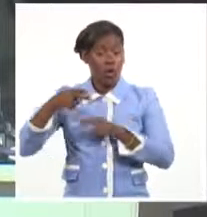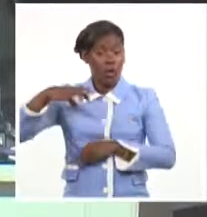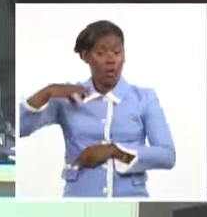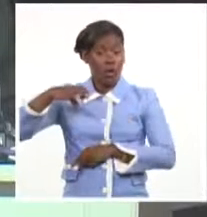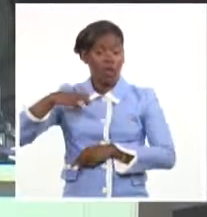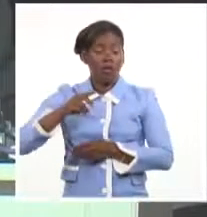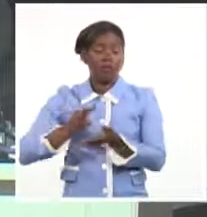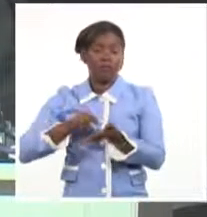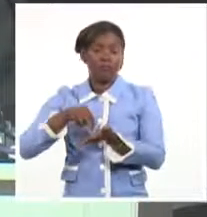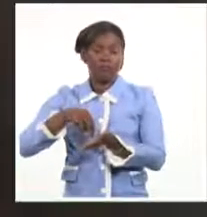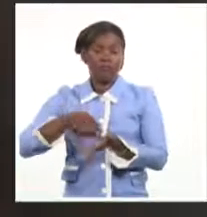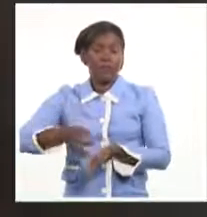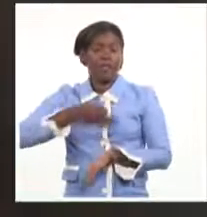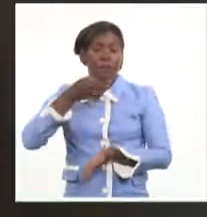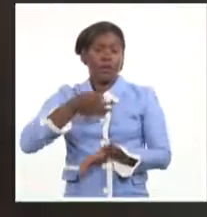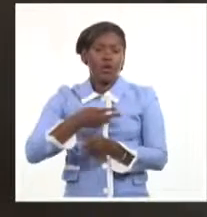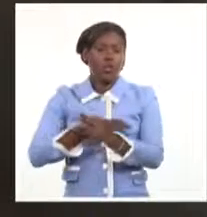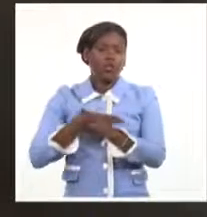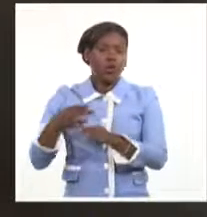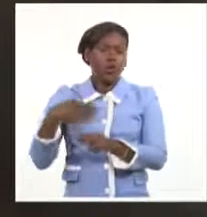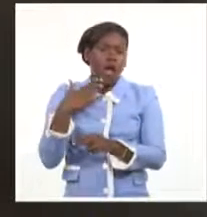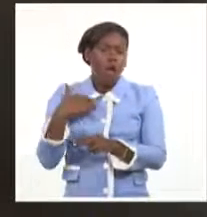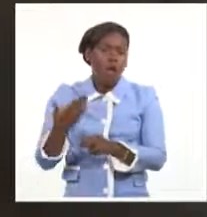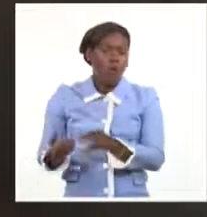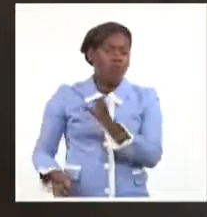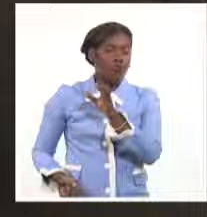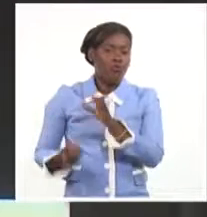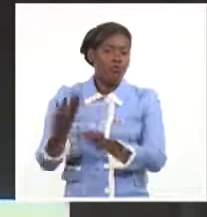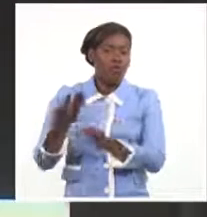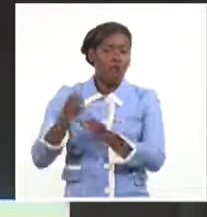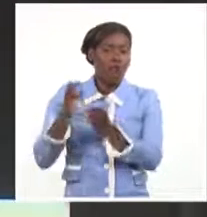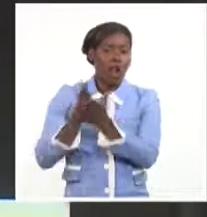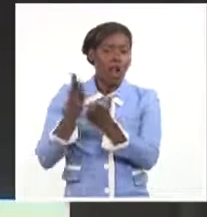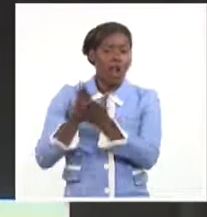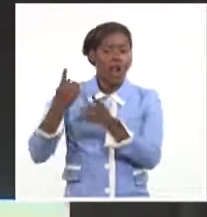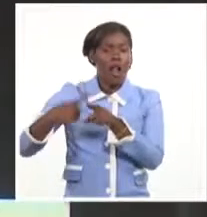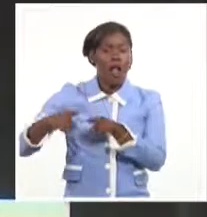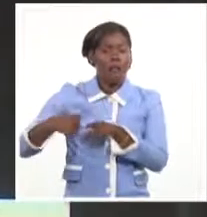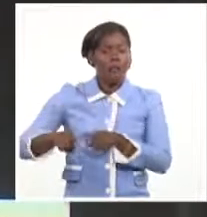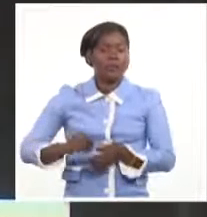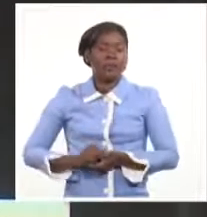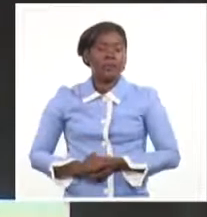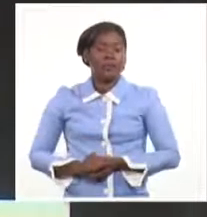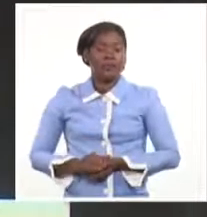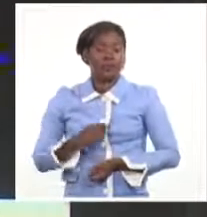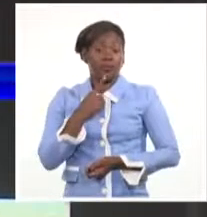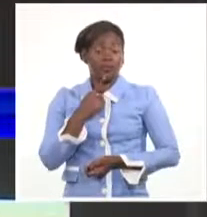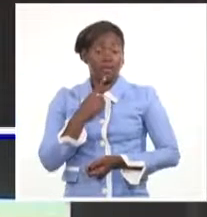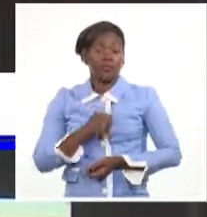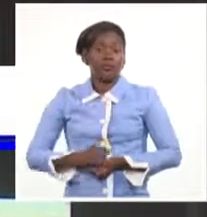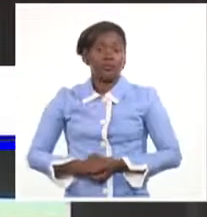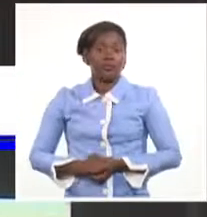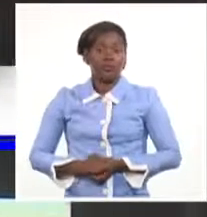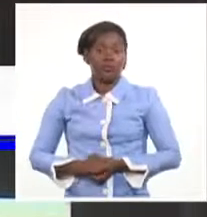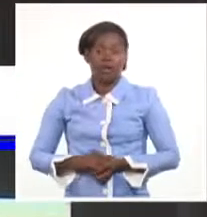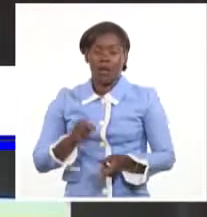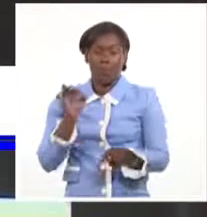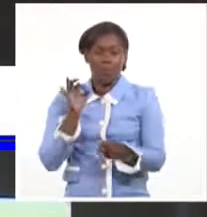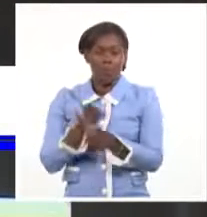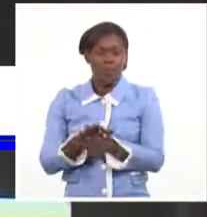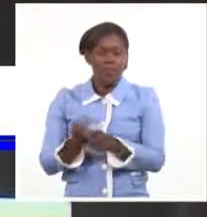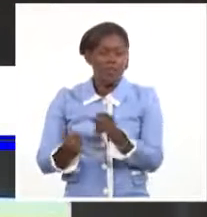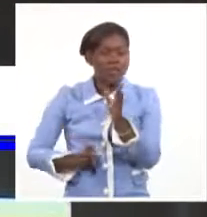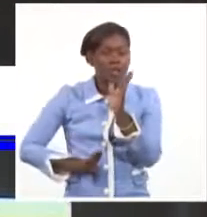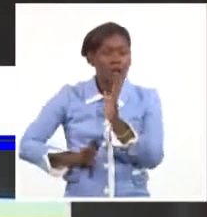los antecedentes y surgimiento de la educación superior en el territorio. Luego de un desarrollo ascendente y continuo de la